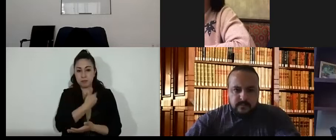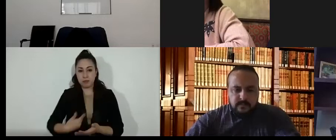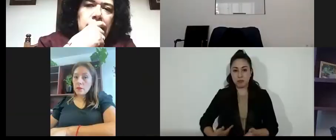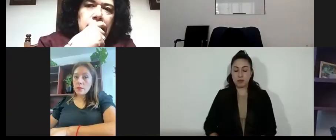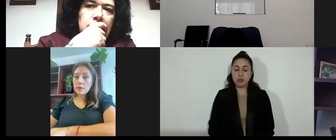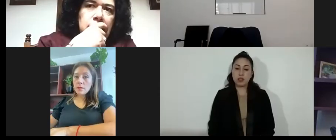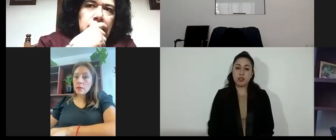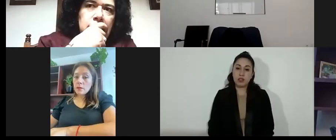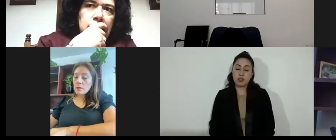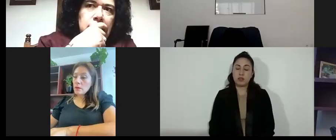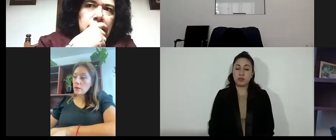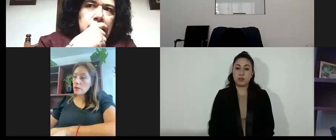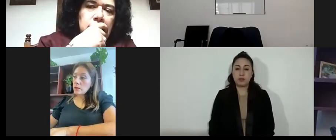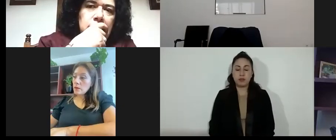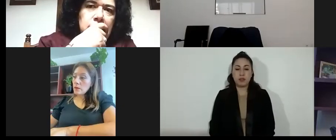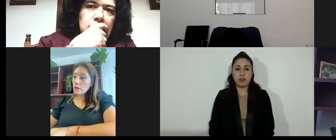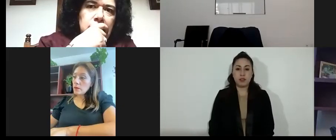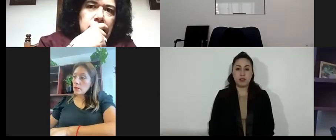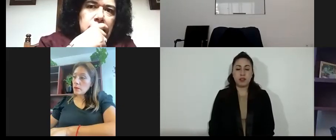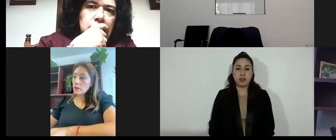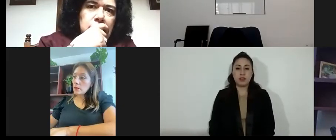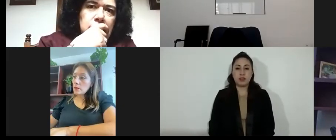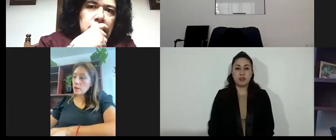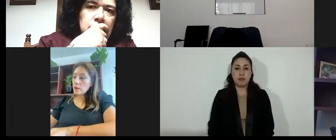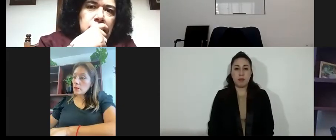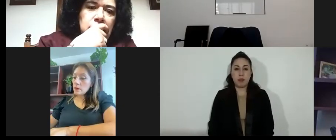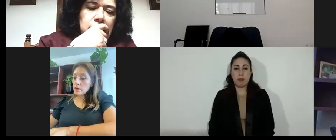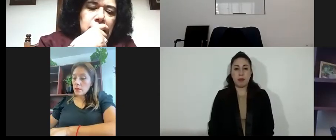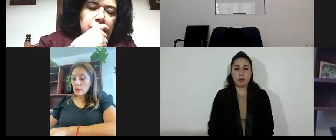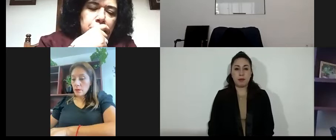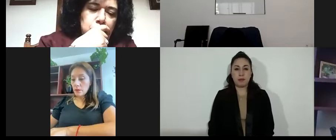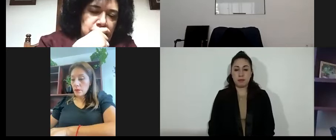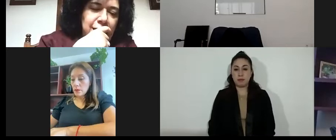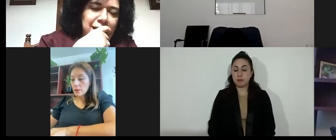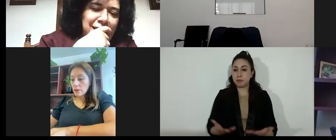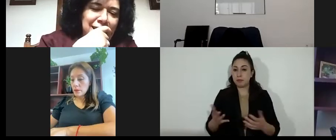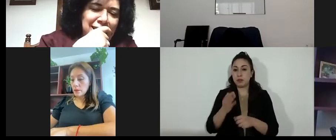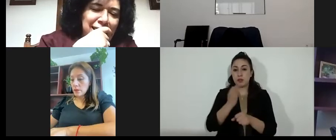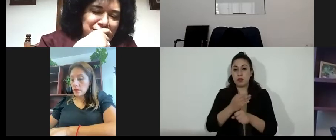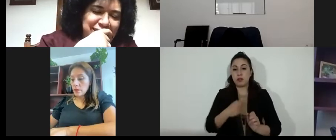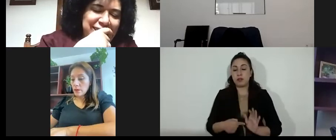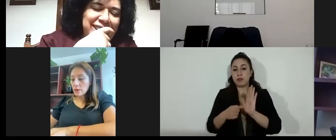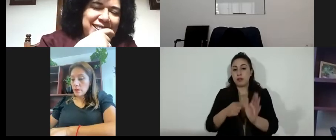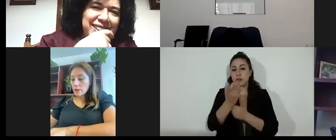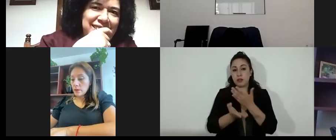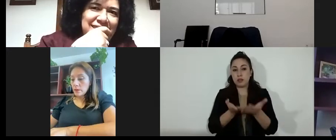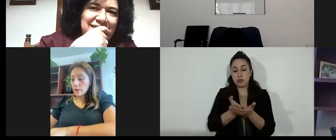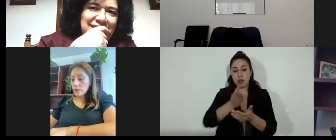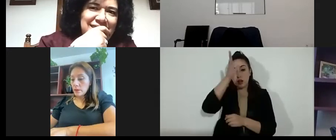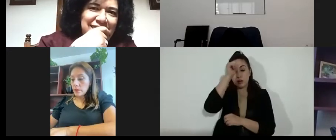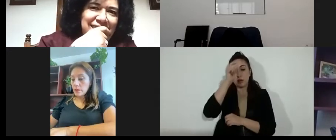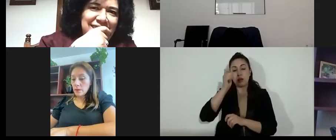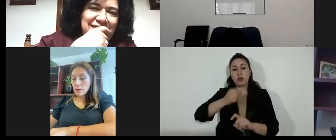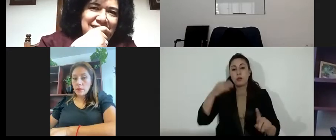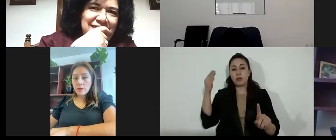Gracias, secretaria. Diputadas y diputados, este primer acuerdo que se pone a su consideración tiene como objeto proponer